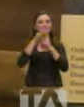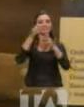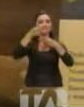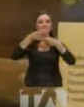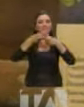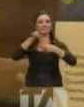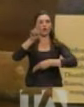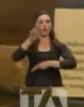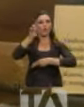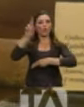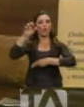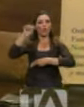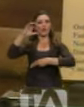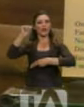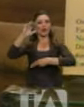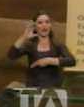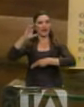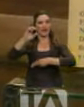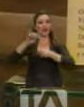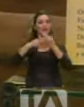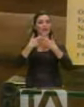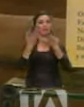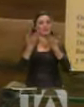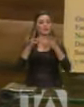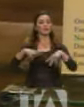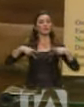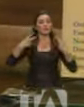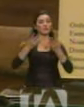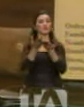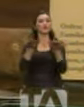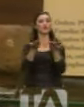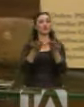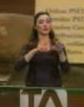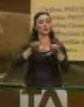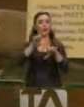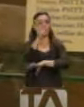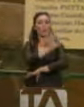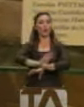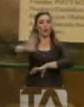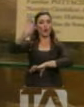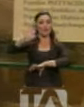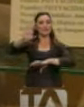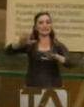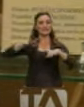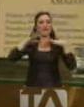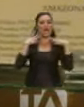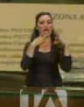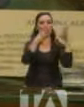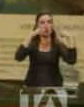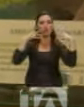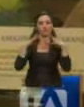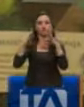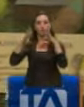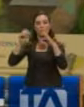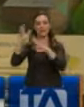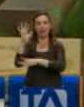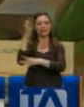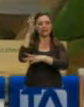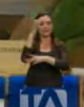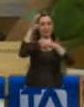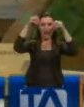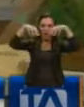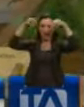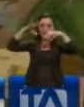llama urraca violácea. Esta habita justamente en los bosques húmedos tropicales, en las tierras bajas